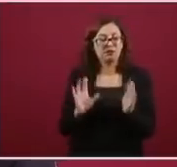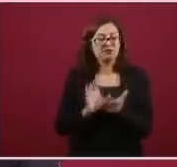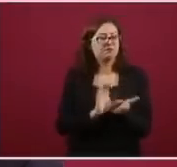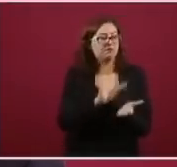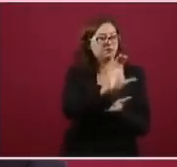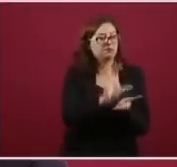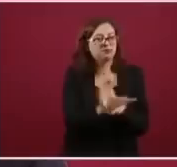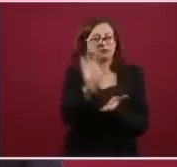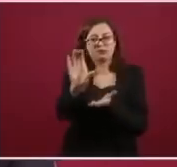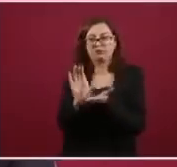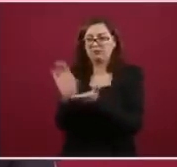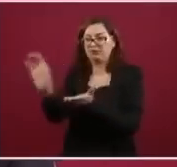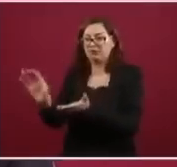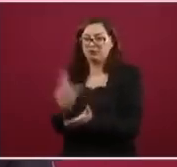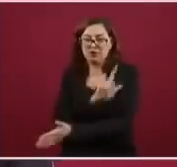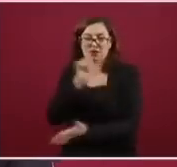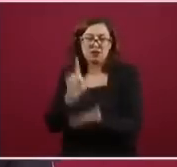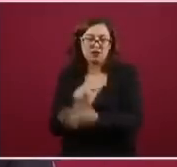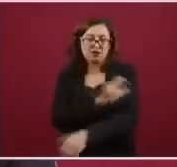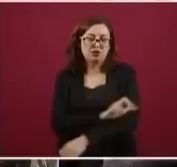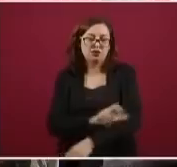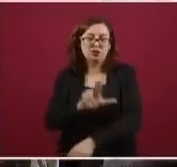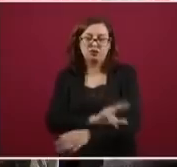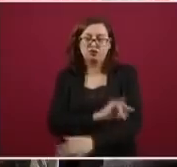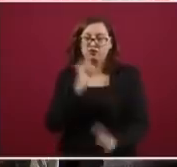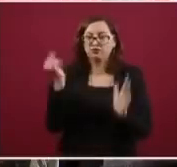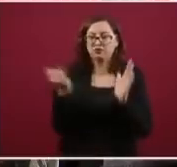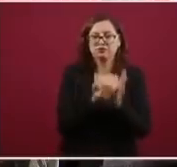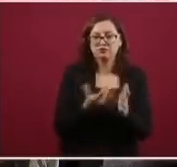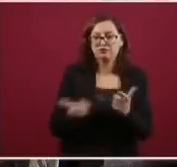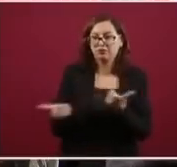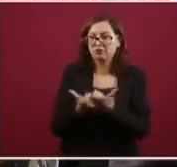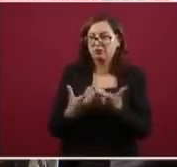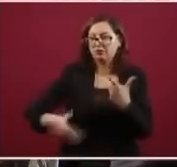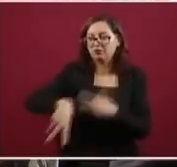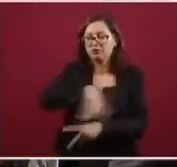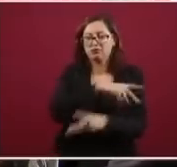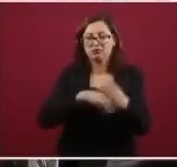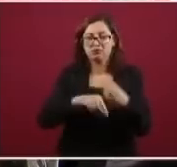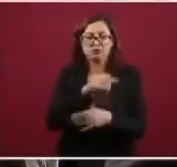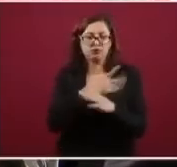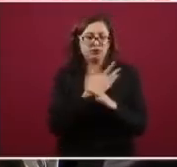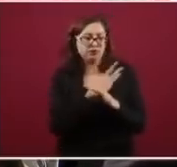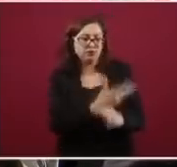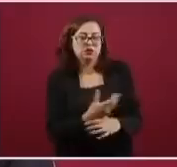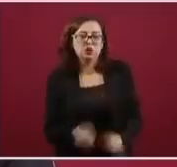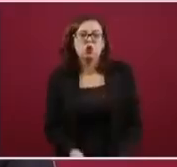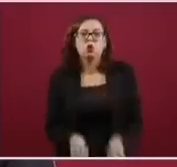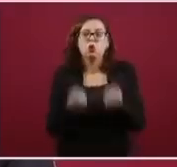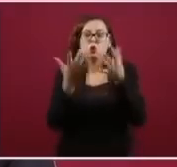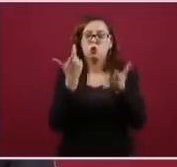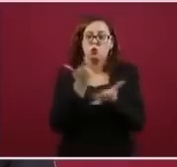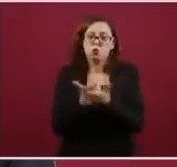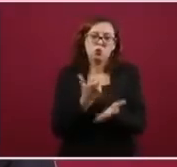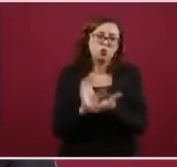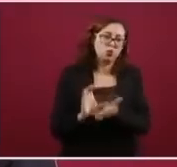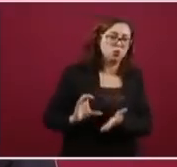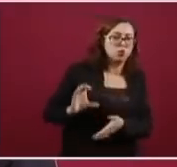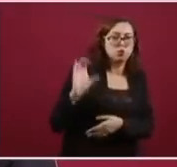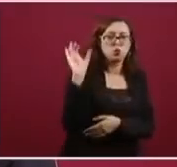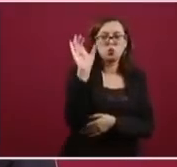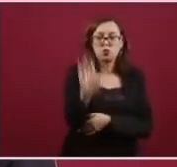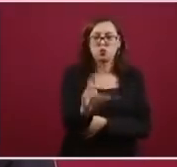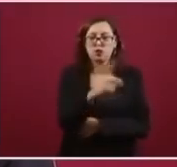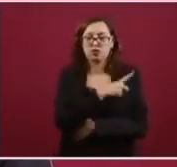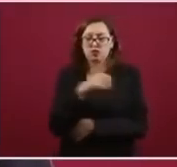nosotros esto está en la ley de coordinación fiscal la ley de coordinación del fiscal determina cuál es el monto que se que se que se